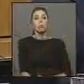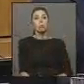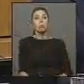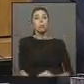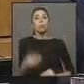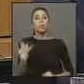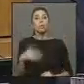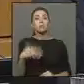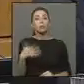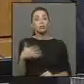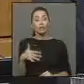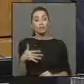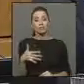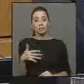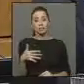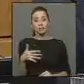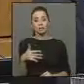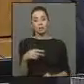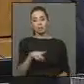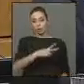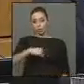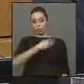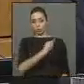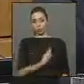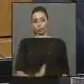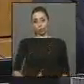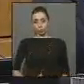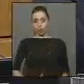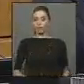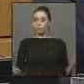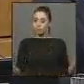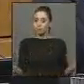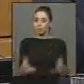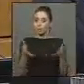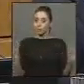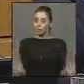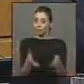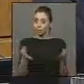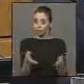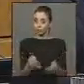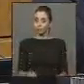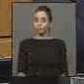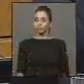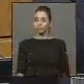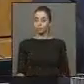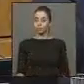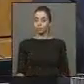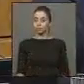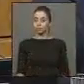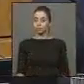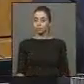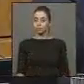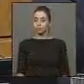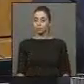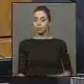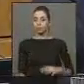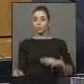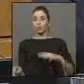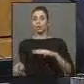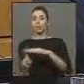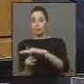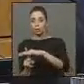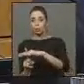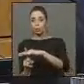significancia para algo que nuestro gobierno ha estado promoviendo, y es la inclusión y